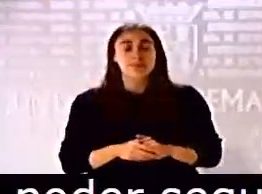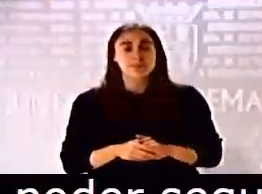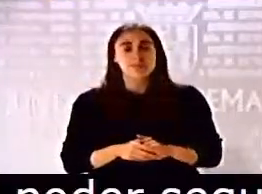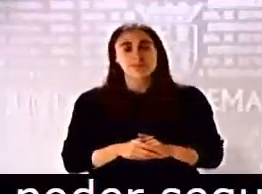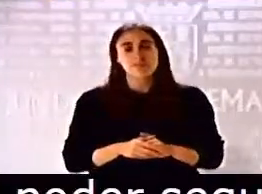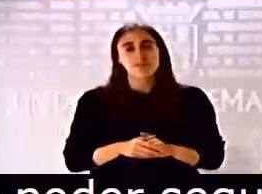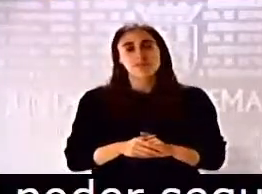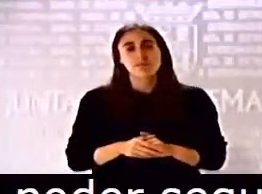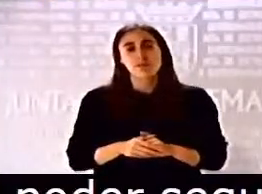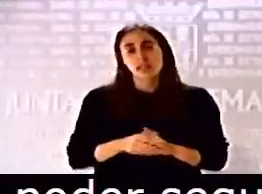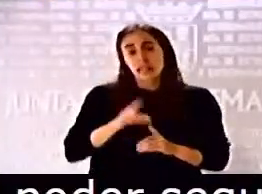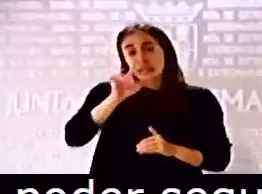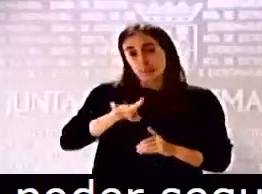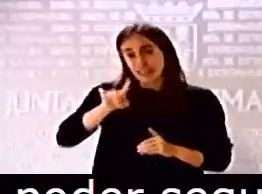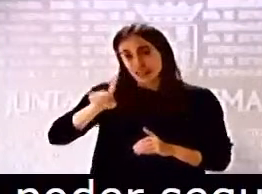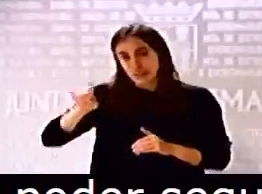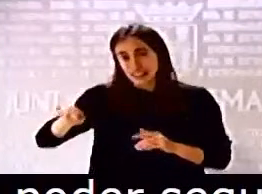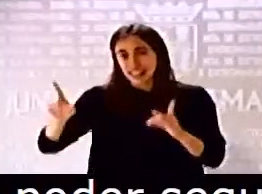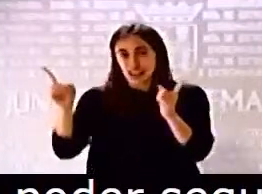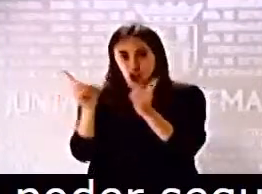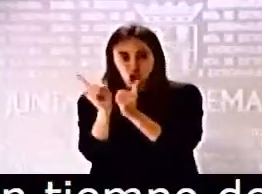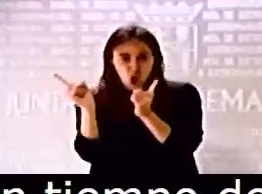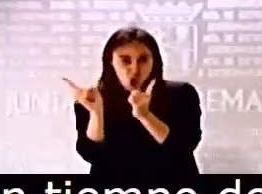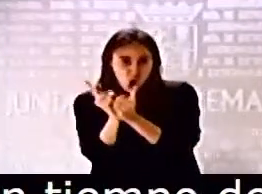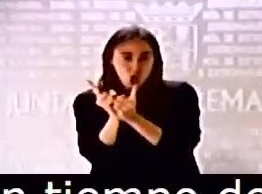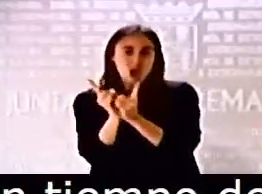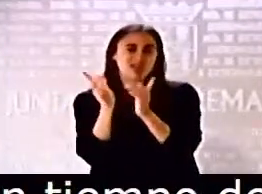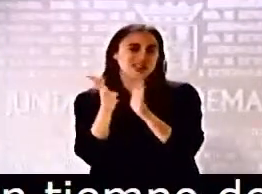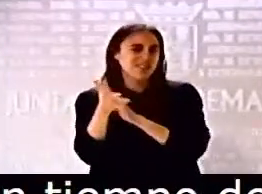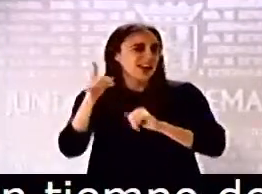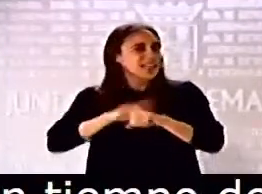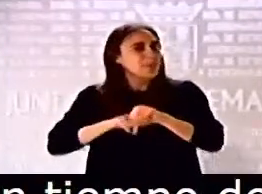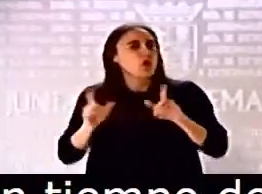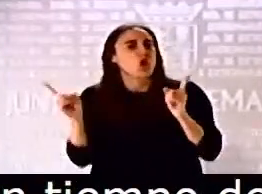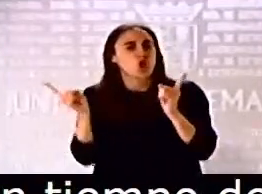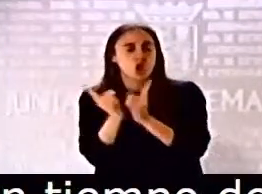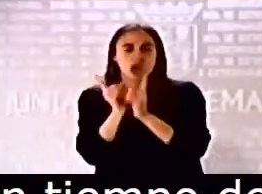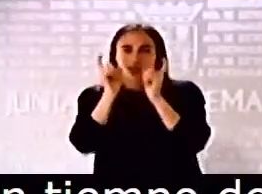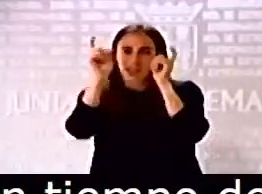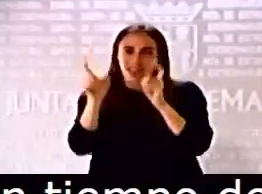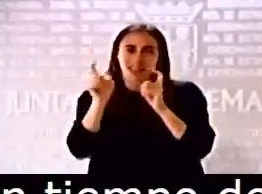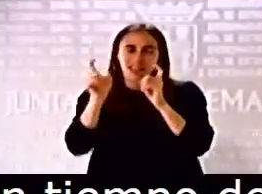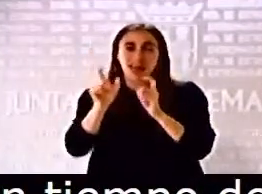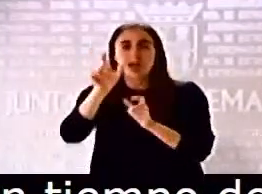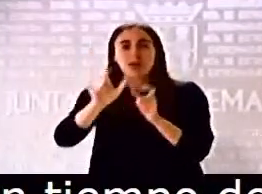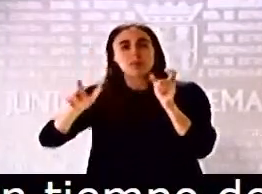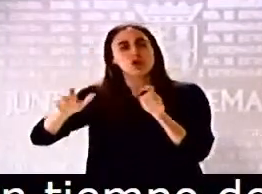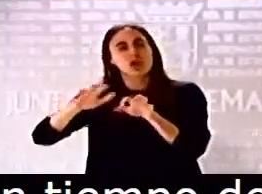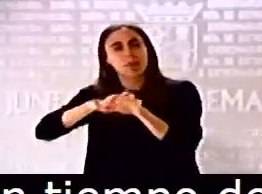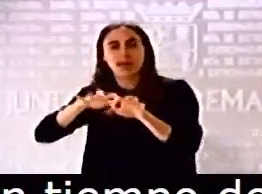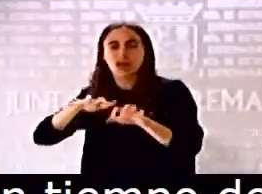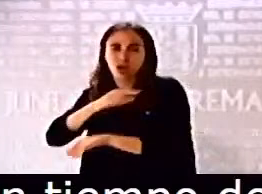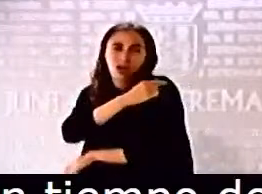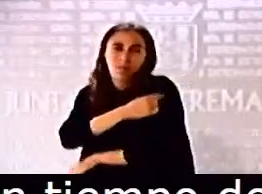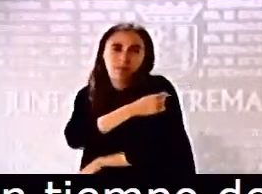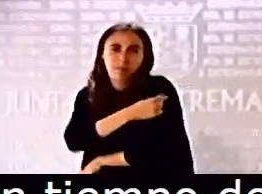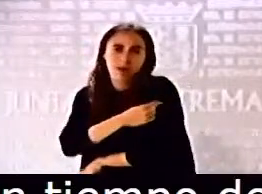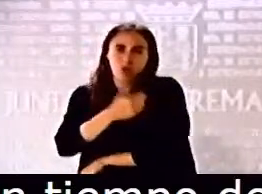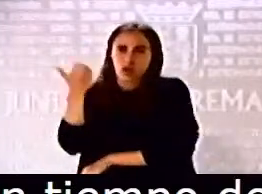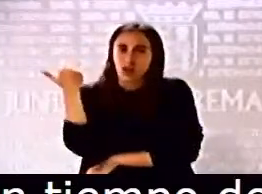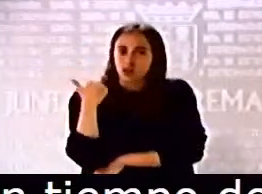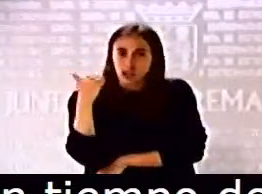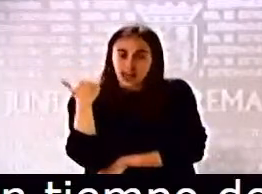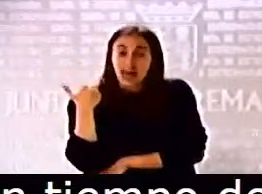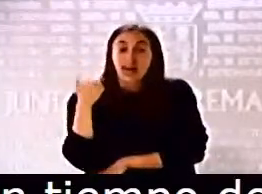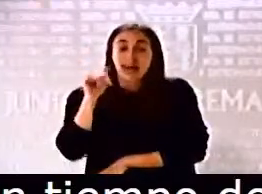de pocos meses podamos tener a un gran porcentaje de la población vacunado y que eso